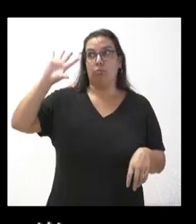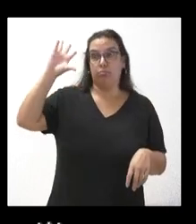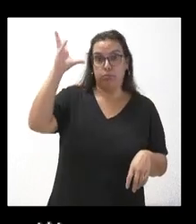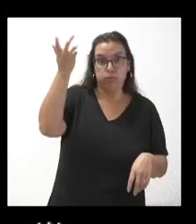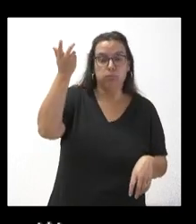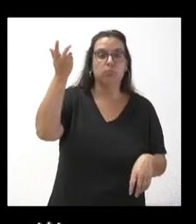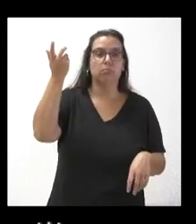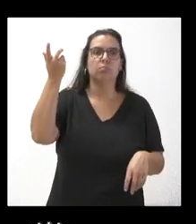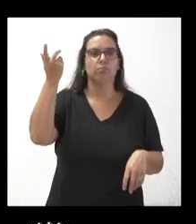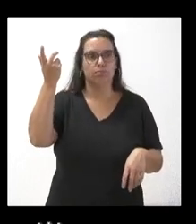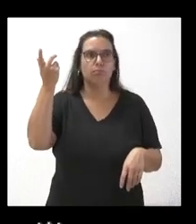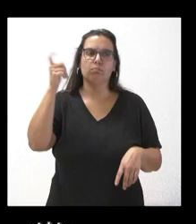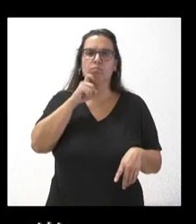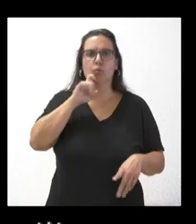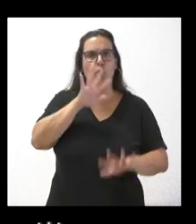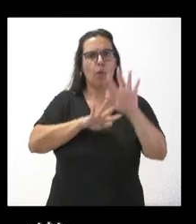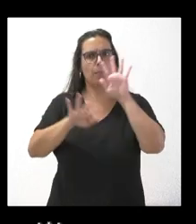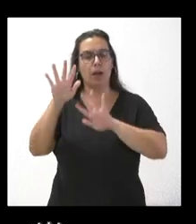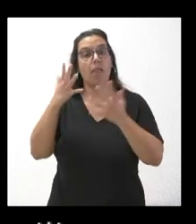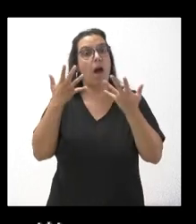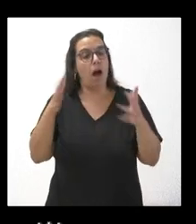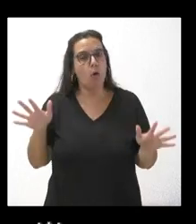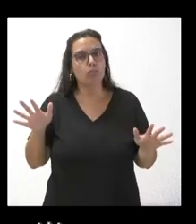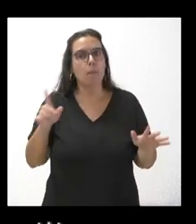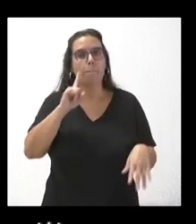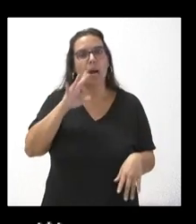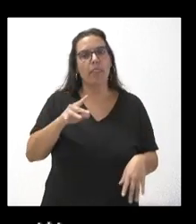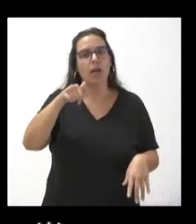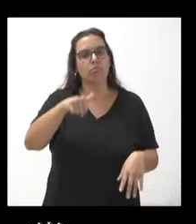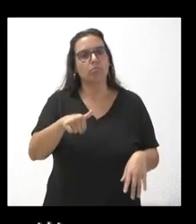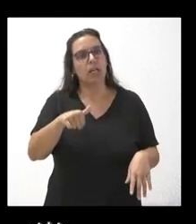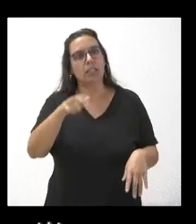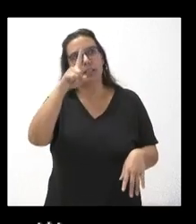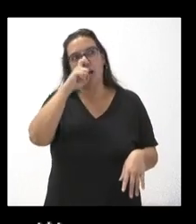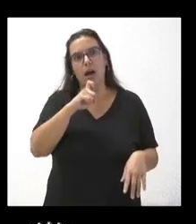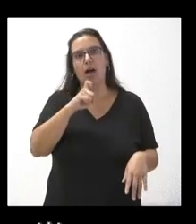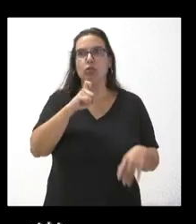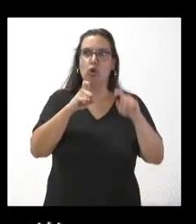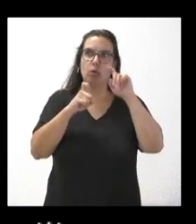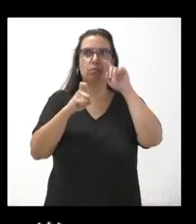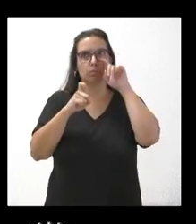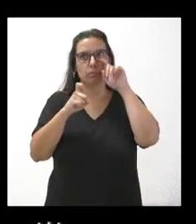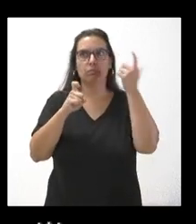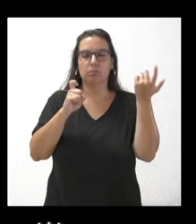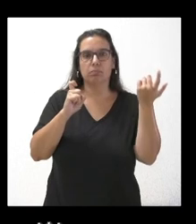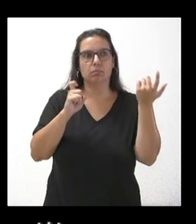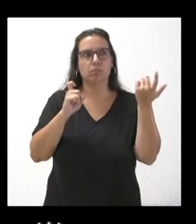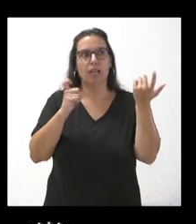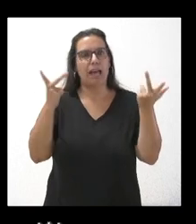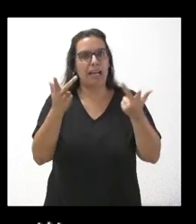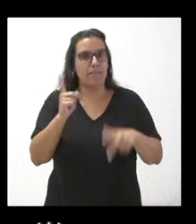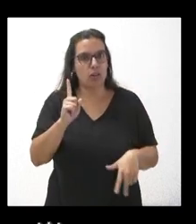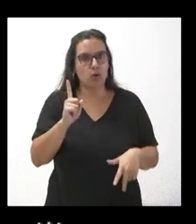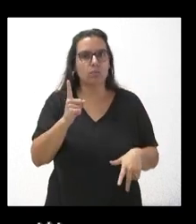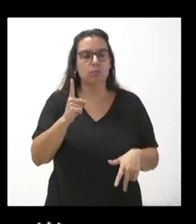siendo bastante complicada y, sin embargo, parece que no está siendo ni mucho menos tan dramática como el